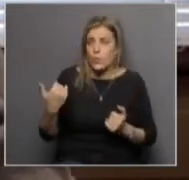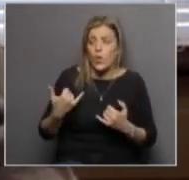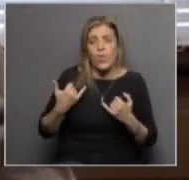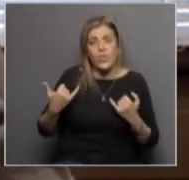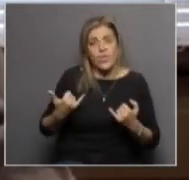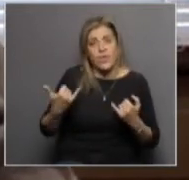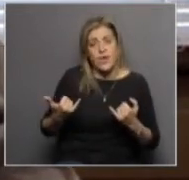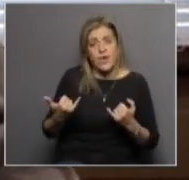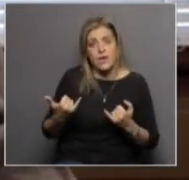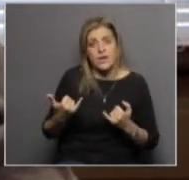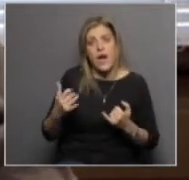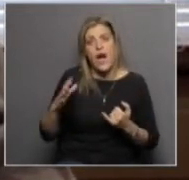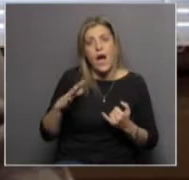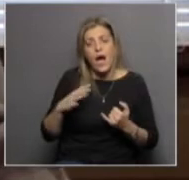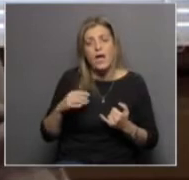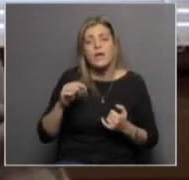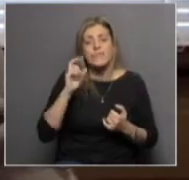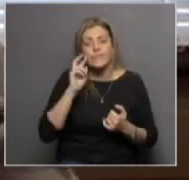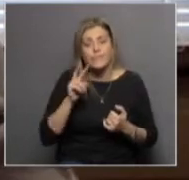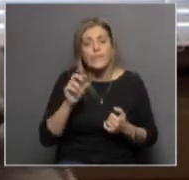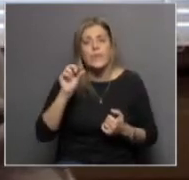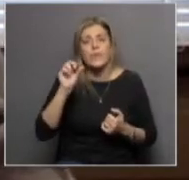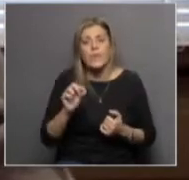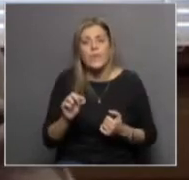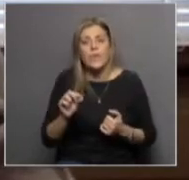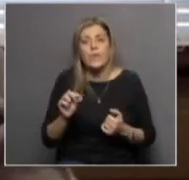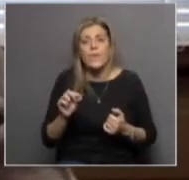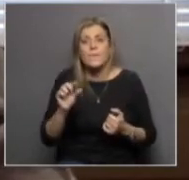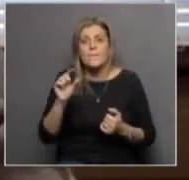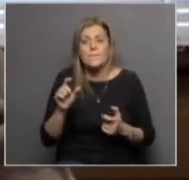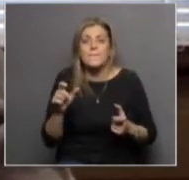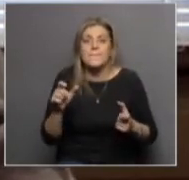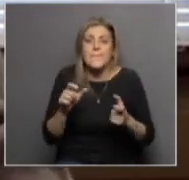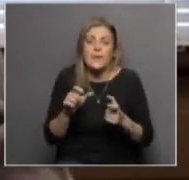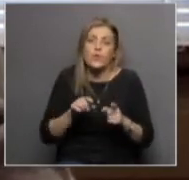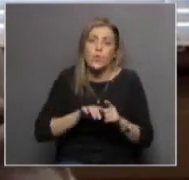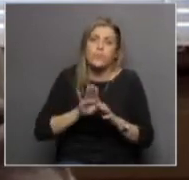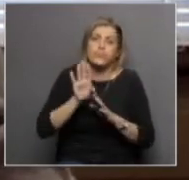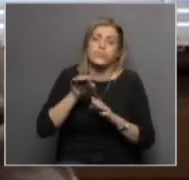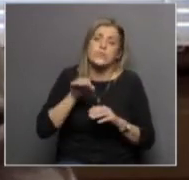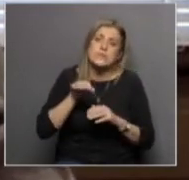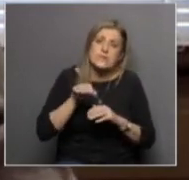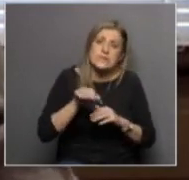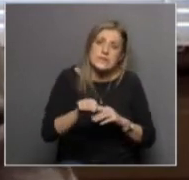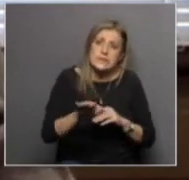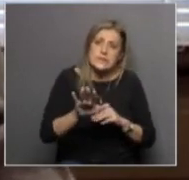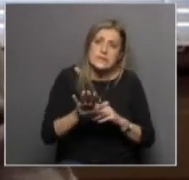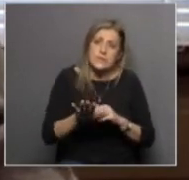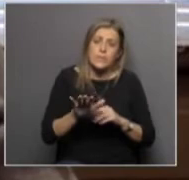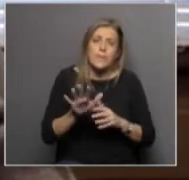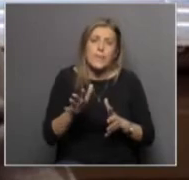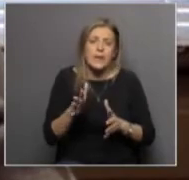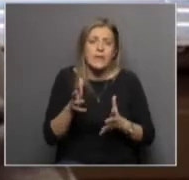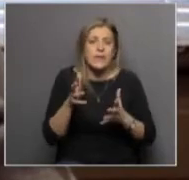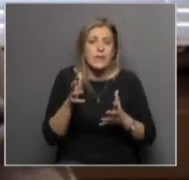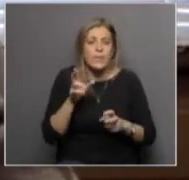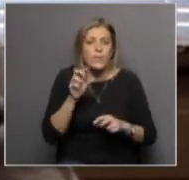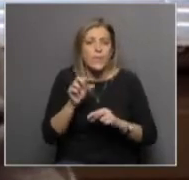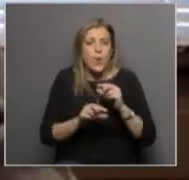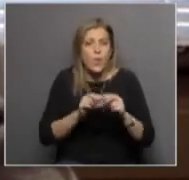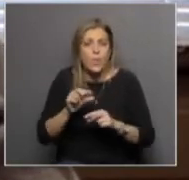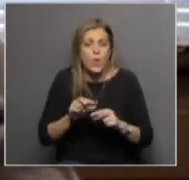hemos visto que hay como un pequeño meseteo, como un intento de retorno o